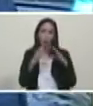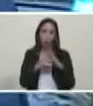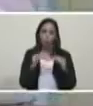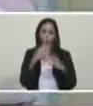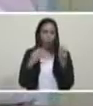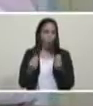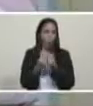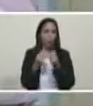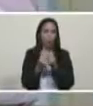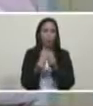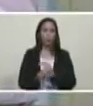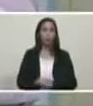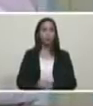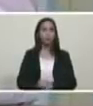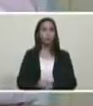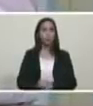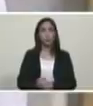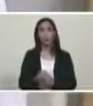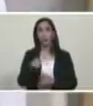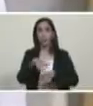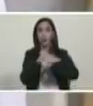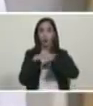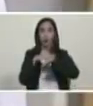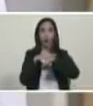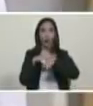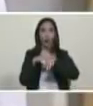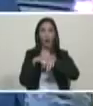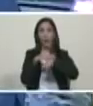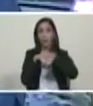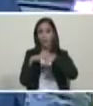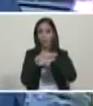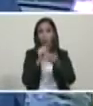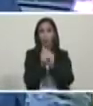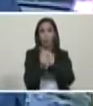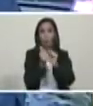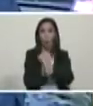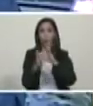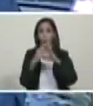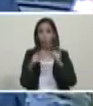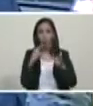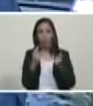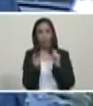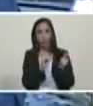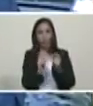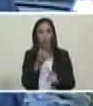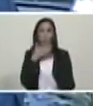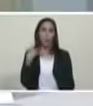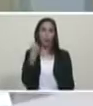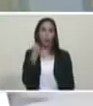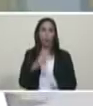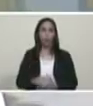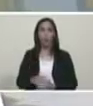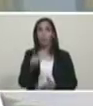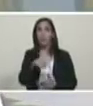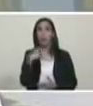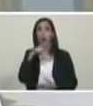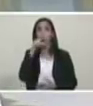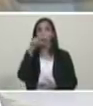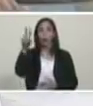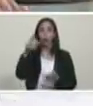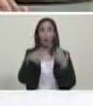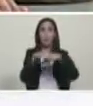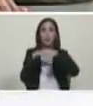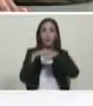todos. Después vino un tremendo discurso, como en el mejor momento de Jorge Rodríguez, el ministro